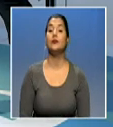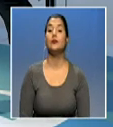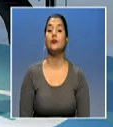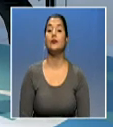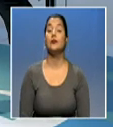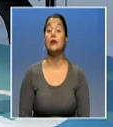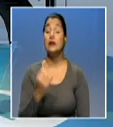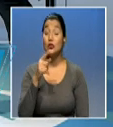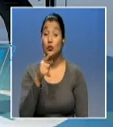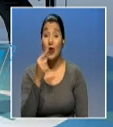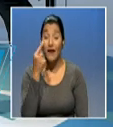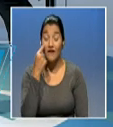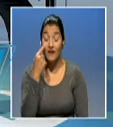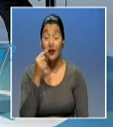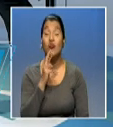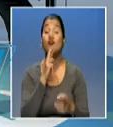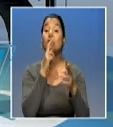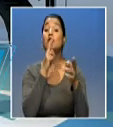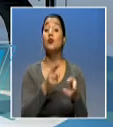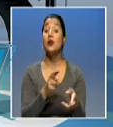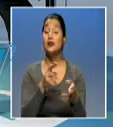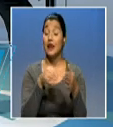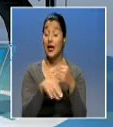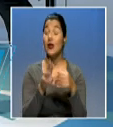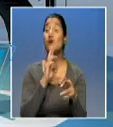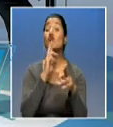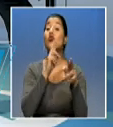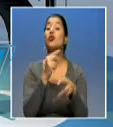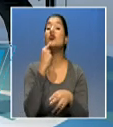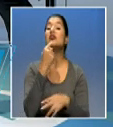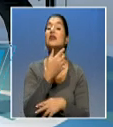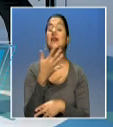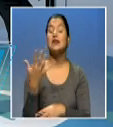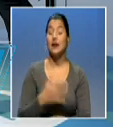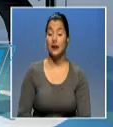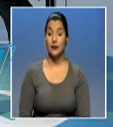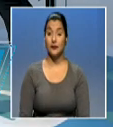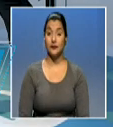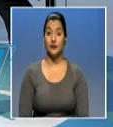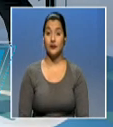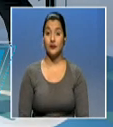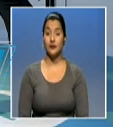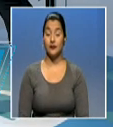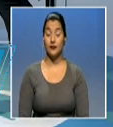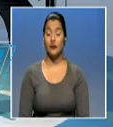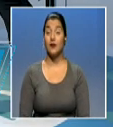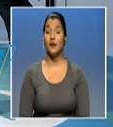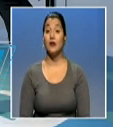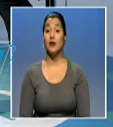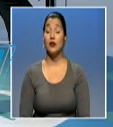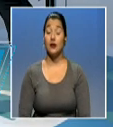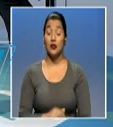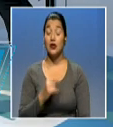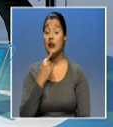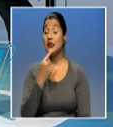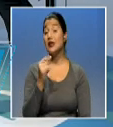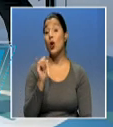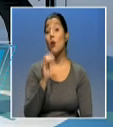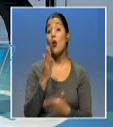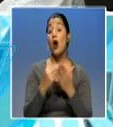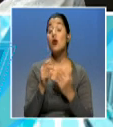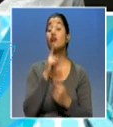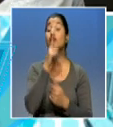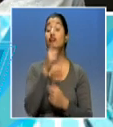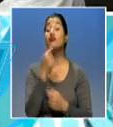Si usted ve la resolución, en la resolución se dice que, y se toma como un hecho cierto, que el Banco de Costa